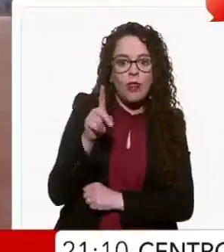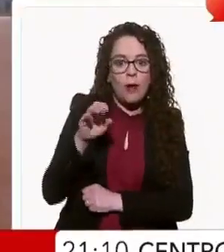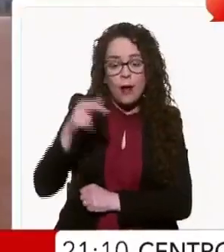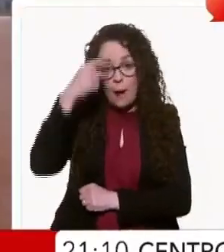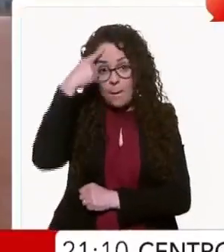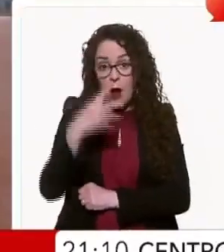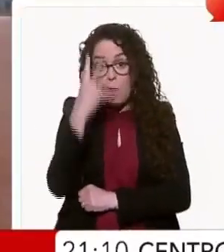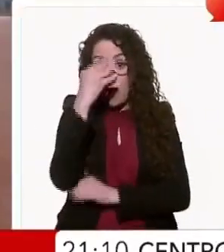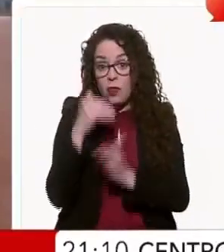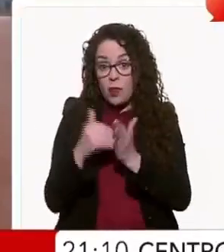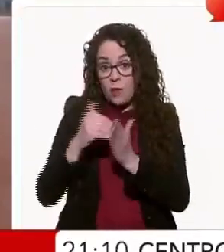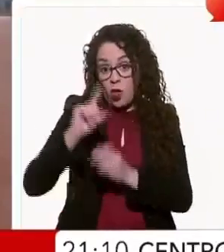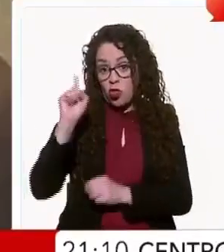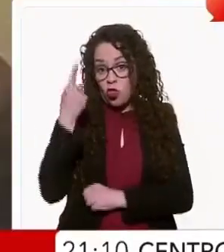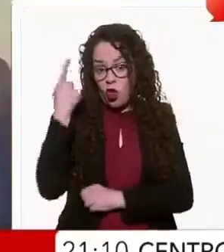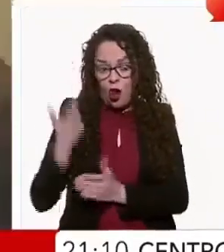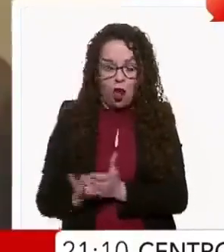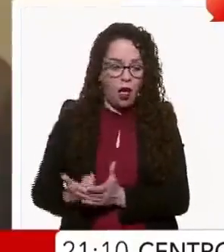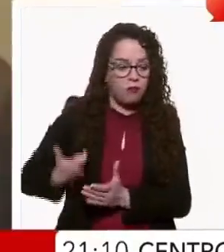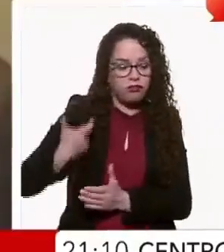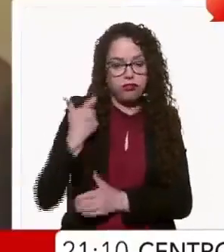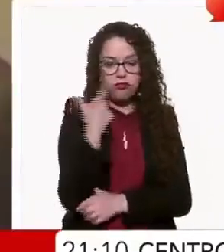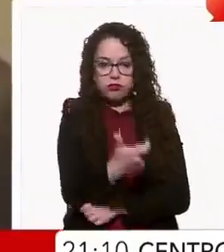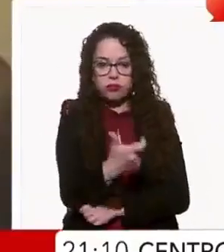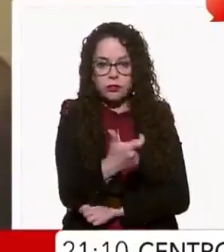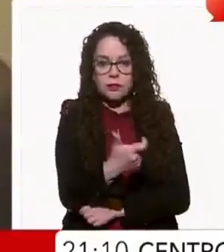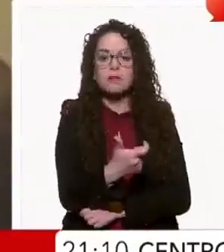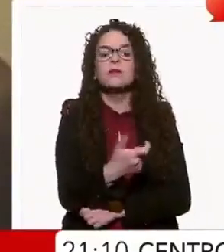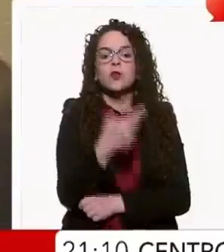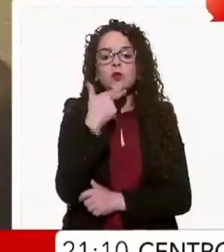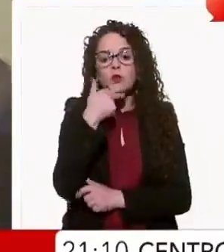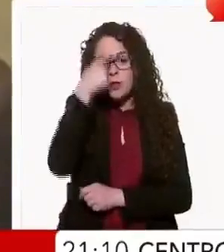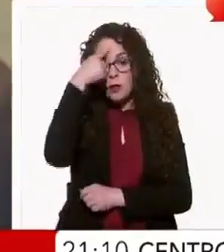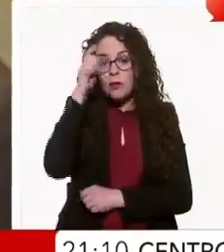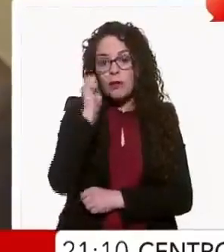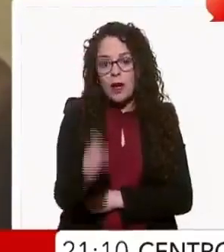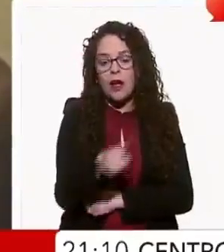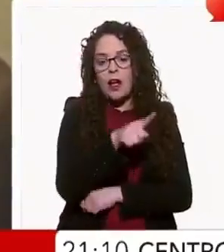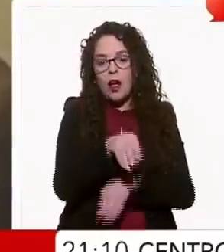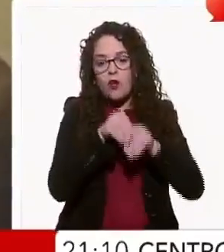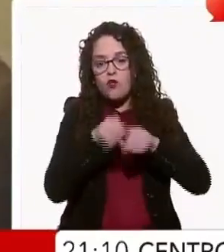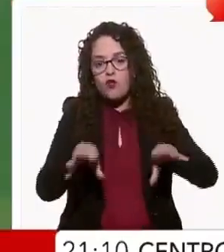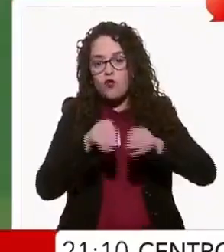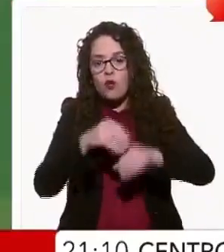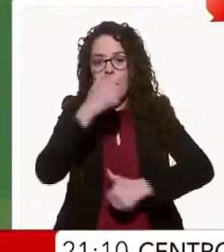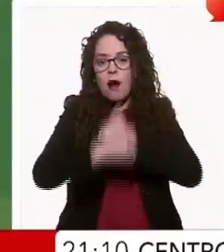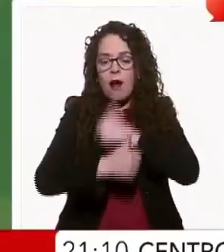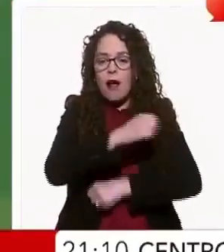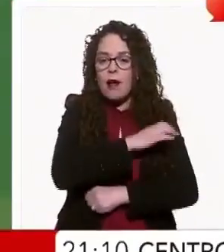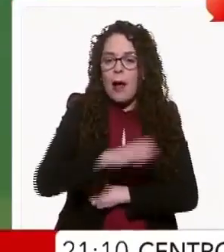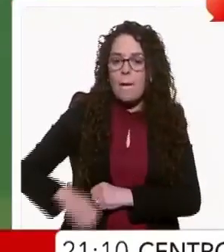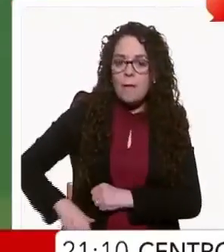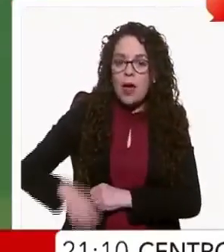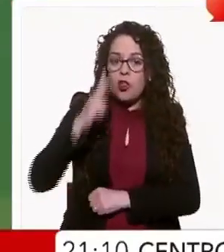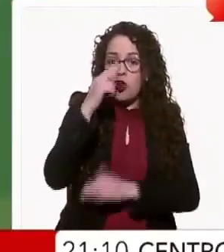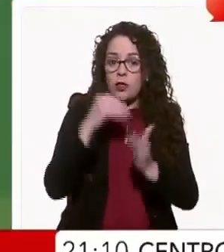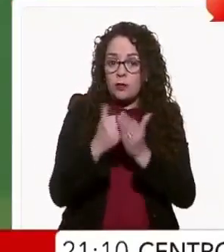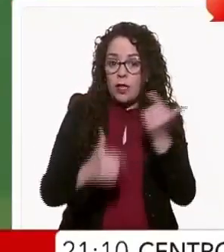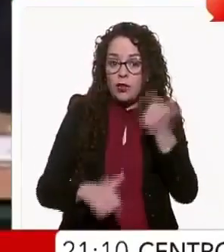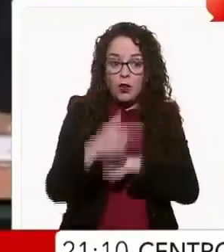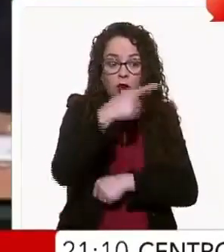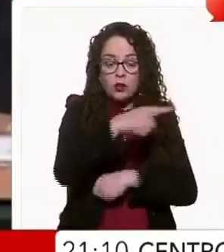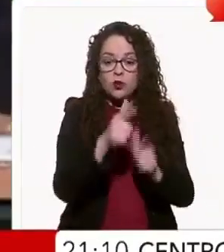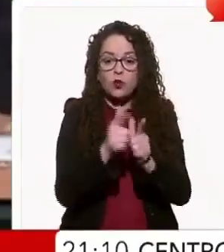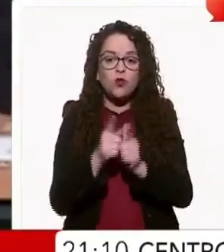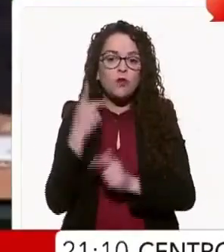millones de dólares que serían invertidos en las campañas del PRI en 2012. A cambio, la empresa